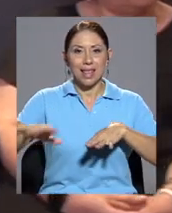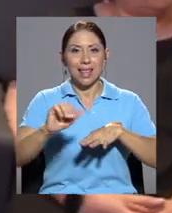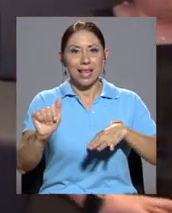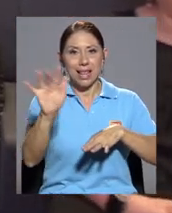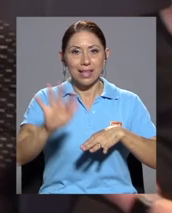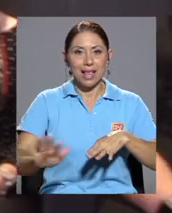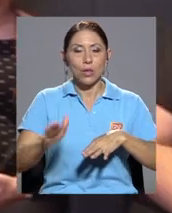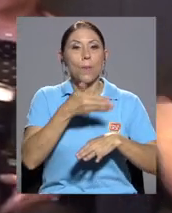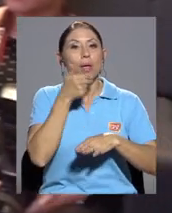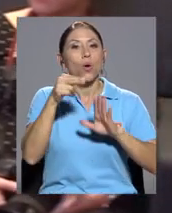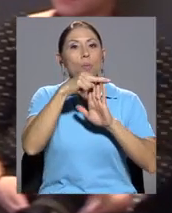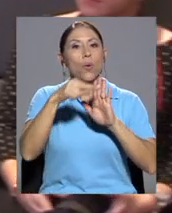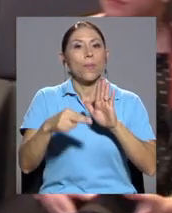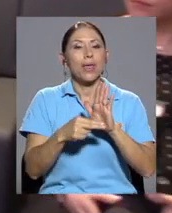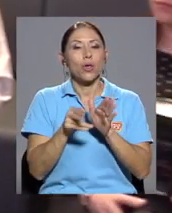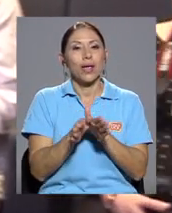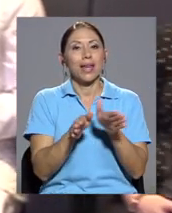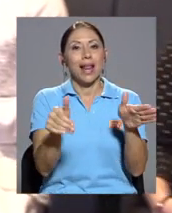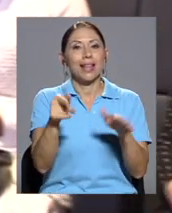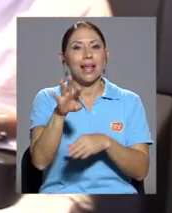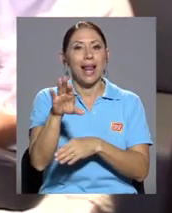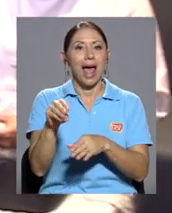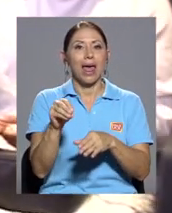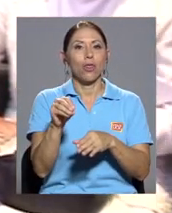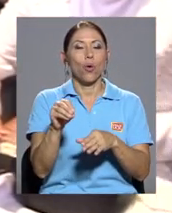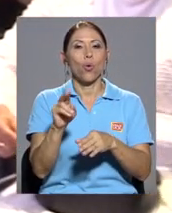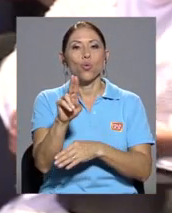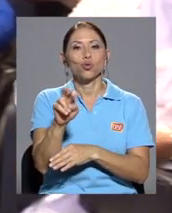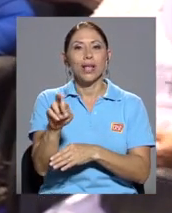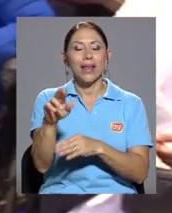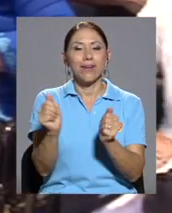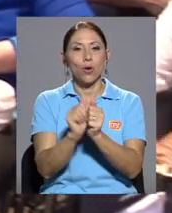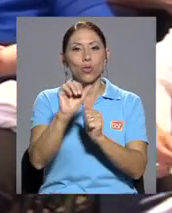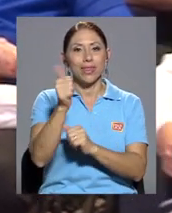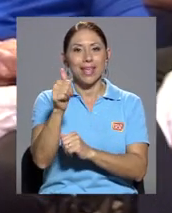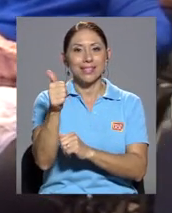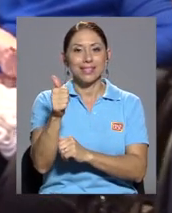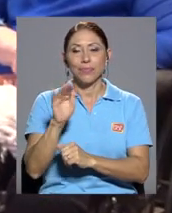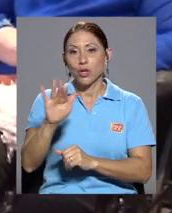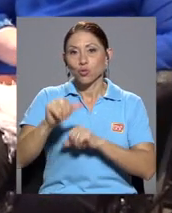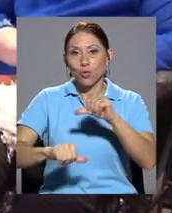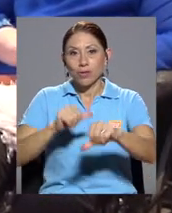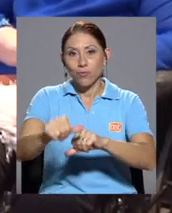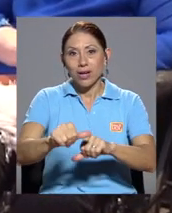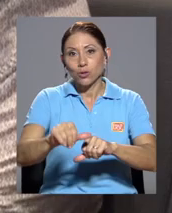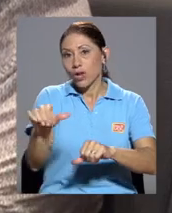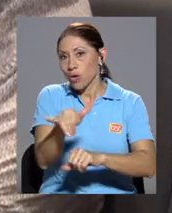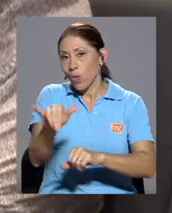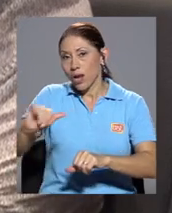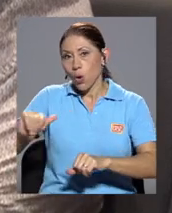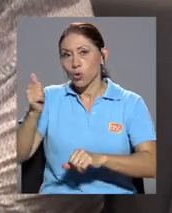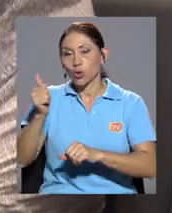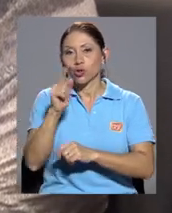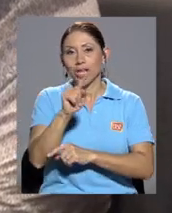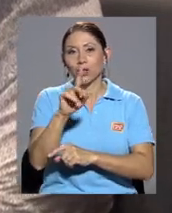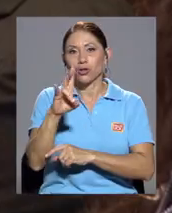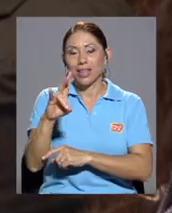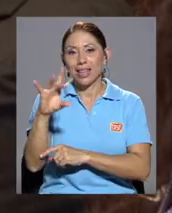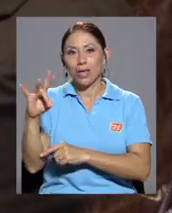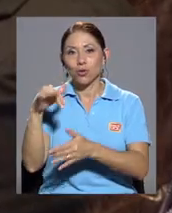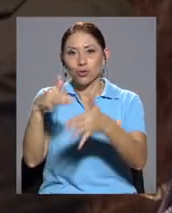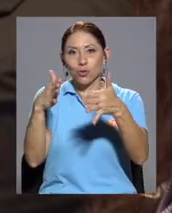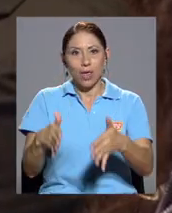promedio general de grado de la ugr con un 10 su esfuerzo al igual que de otros 178 estudiantes sobresalientes